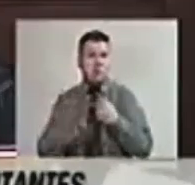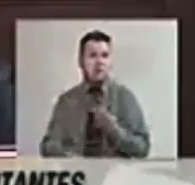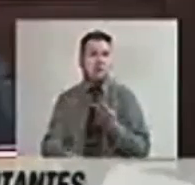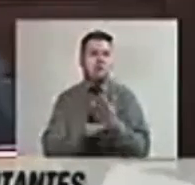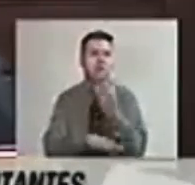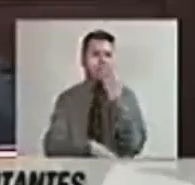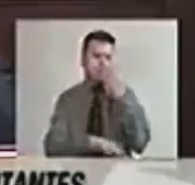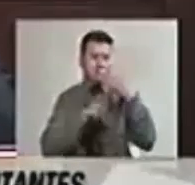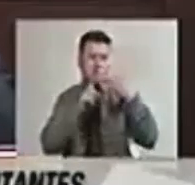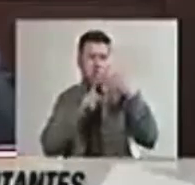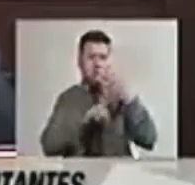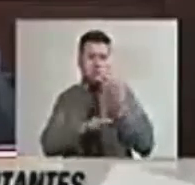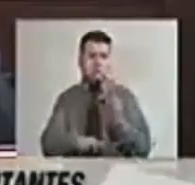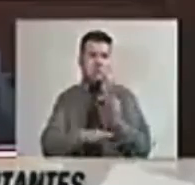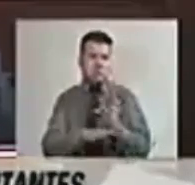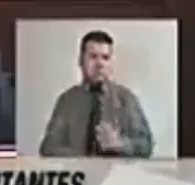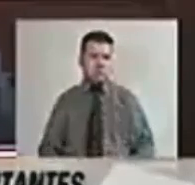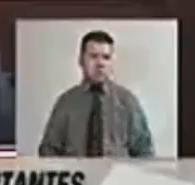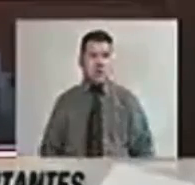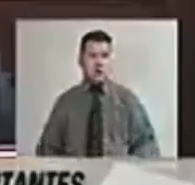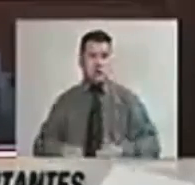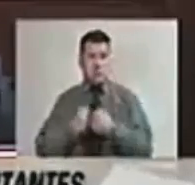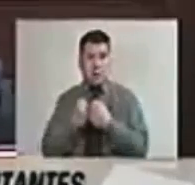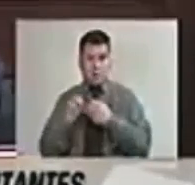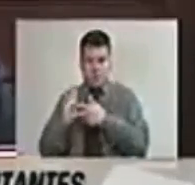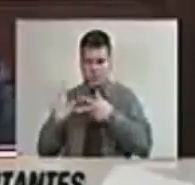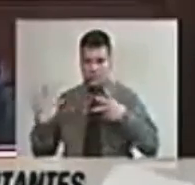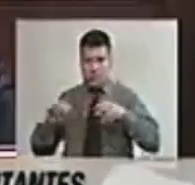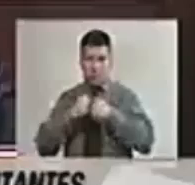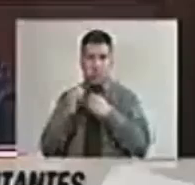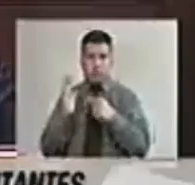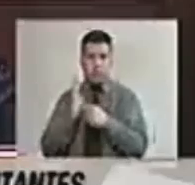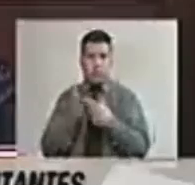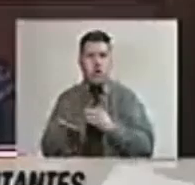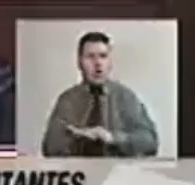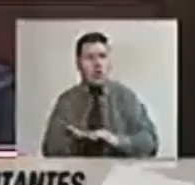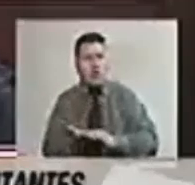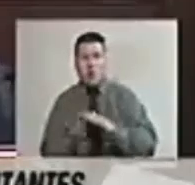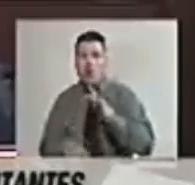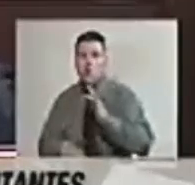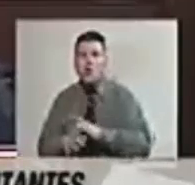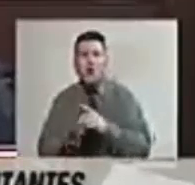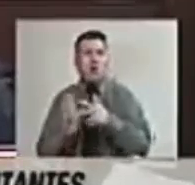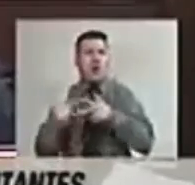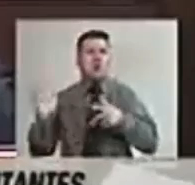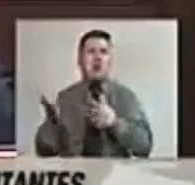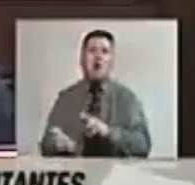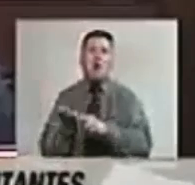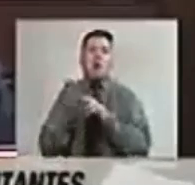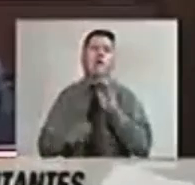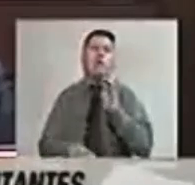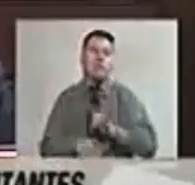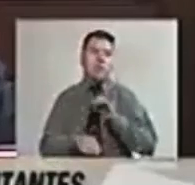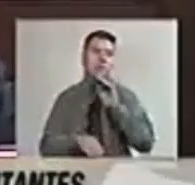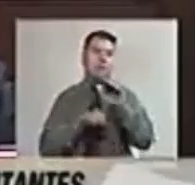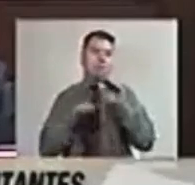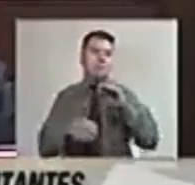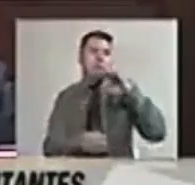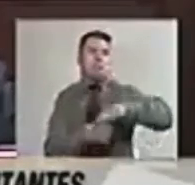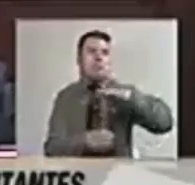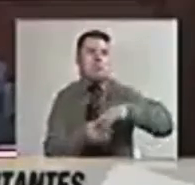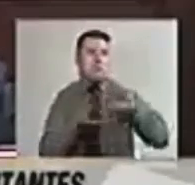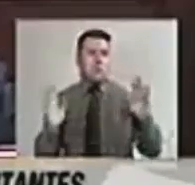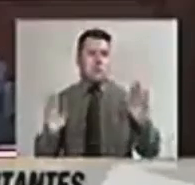muy claras. Si ha habido la ruptura del orden constitucional, la única forma de restablecer el orden constitucional es a través de un llamado en